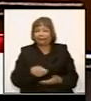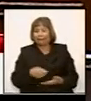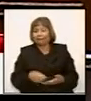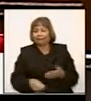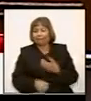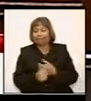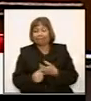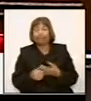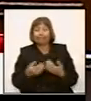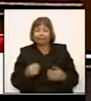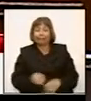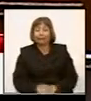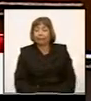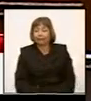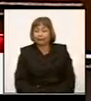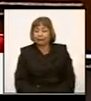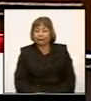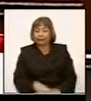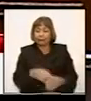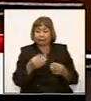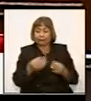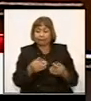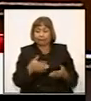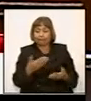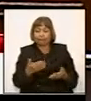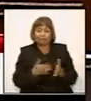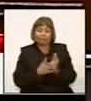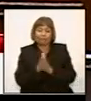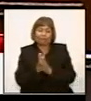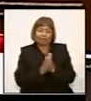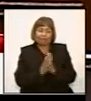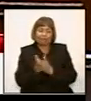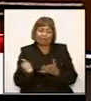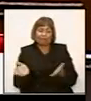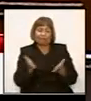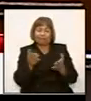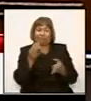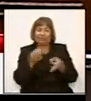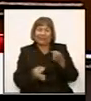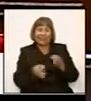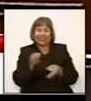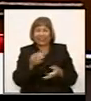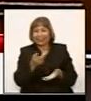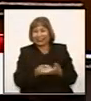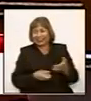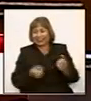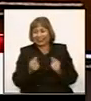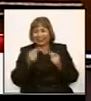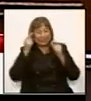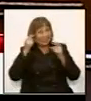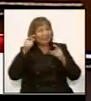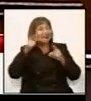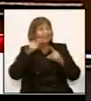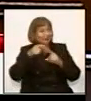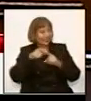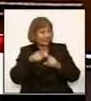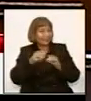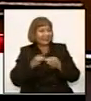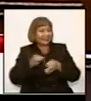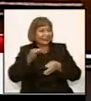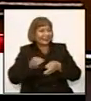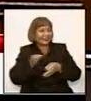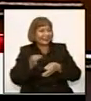corre el riesgo, presidente. Tomando en cuenta que existe el ánimo de litigar innecesario, sabiendo que el único propósito es dilatar el